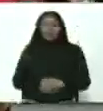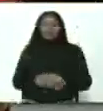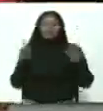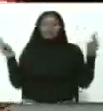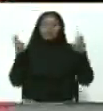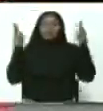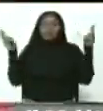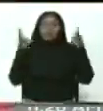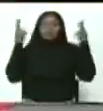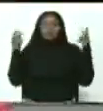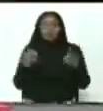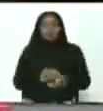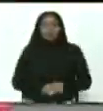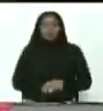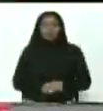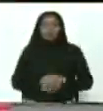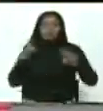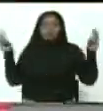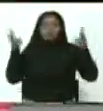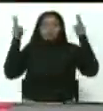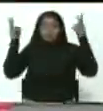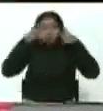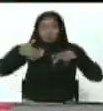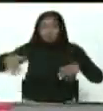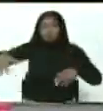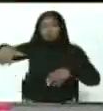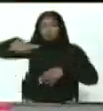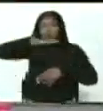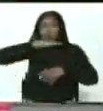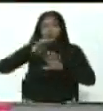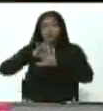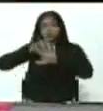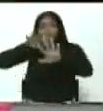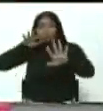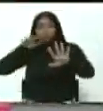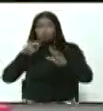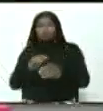victoria, victoria popular.